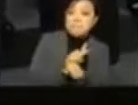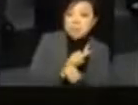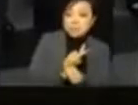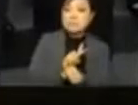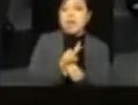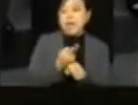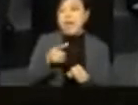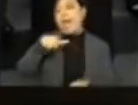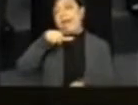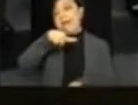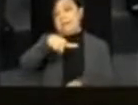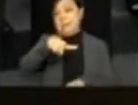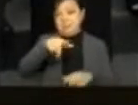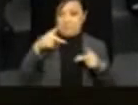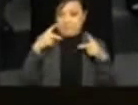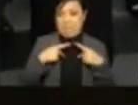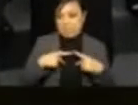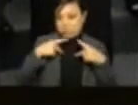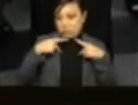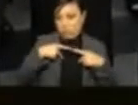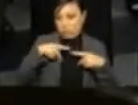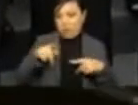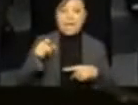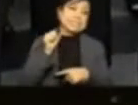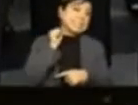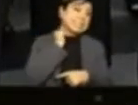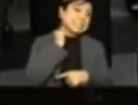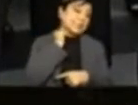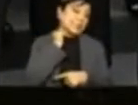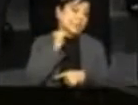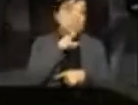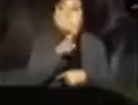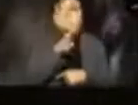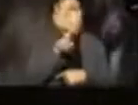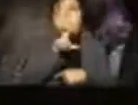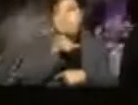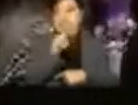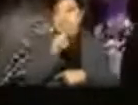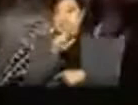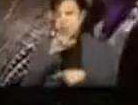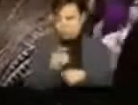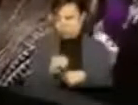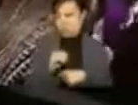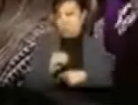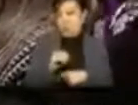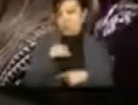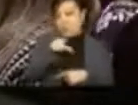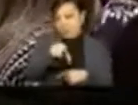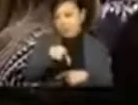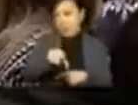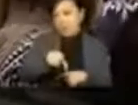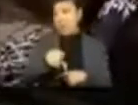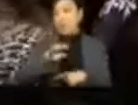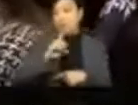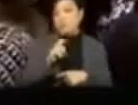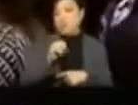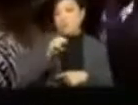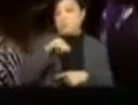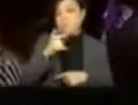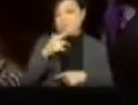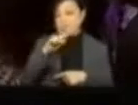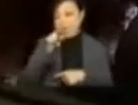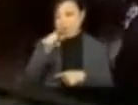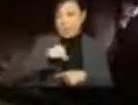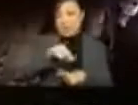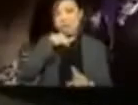debemos olvidar, es más, tenemos que tener muy presente lo que está ocurriendo ahorita en España, donde esas empresas, que son las que